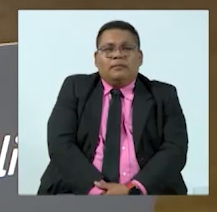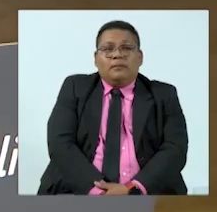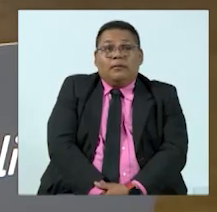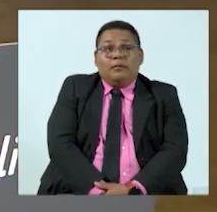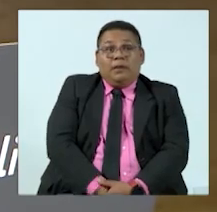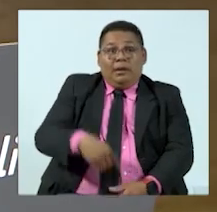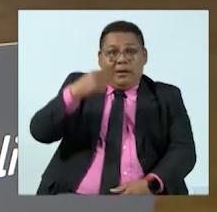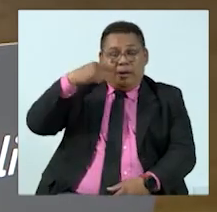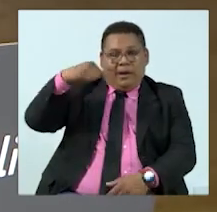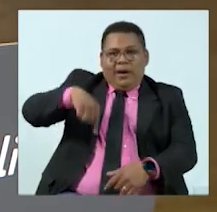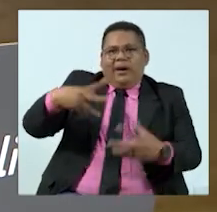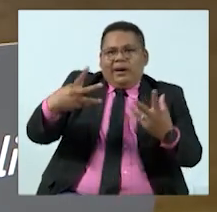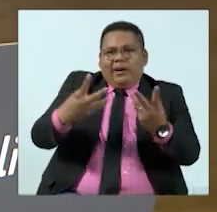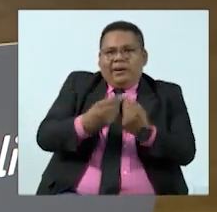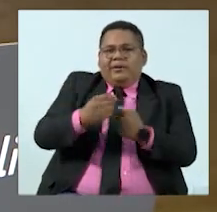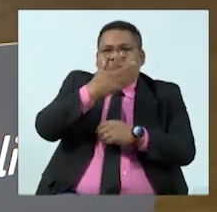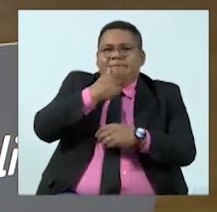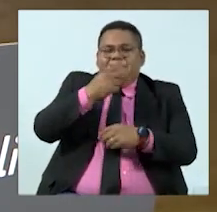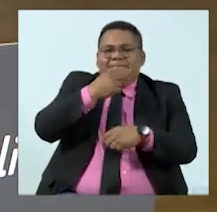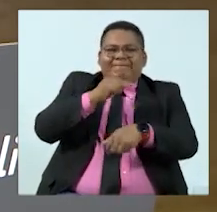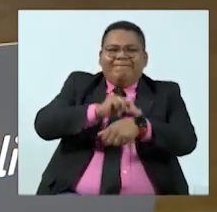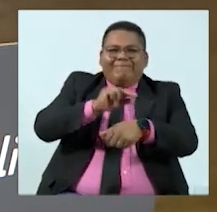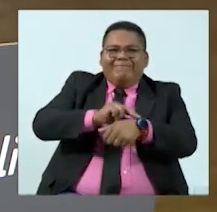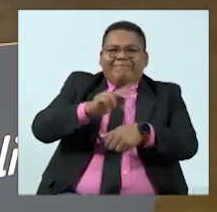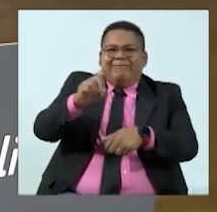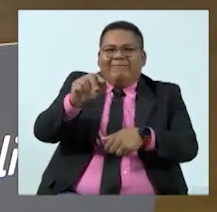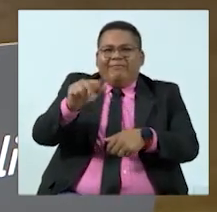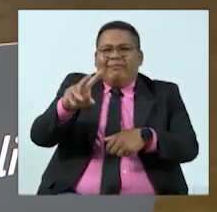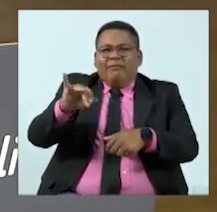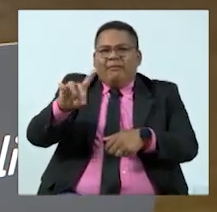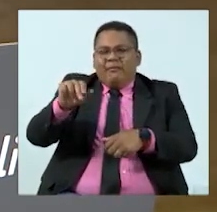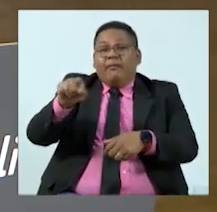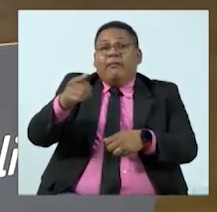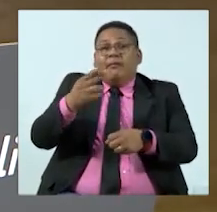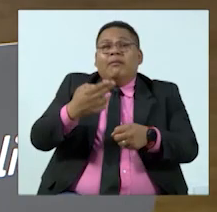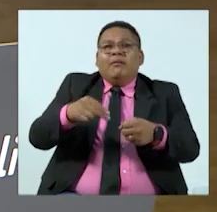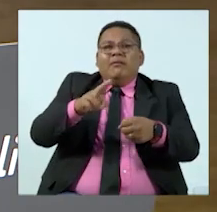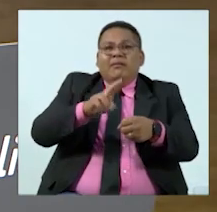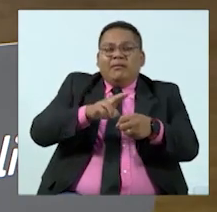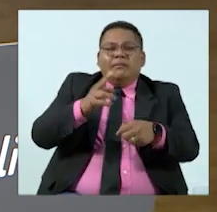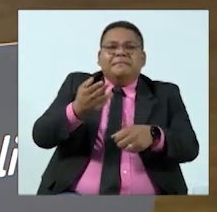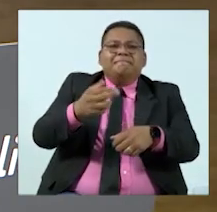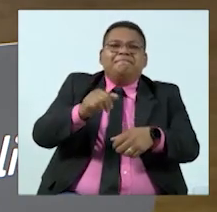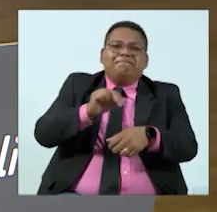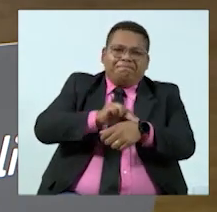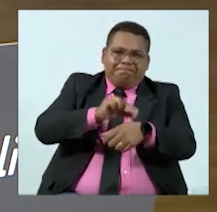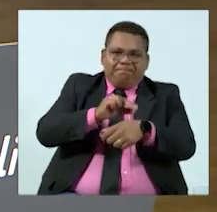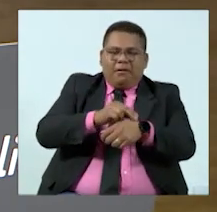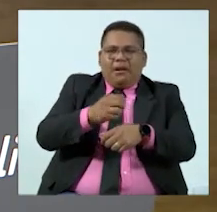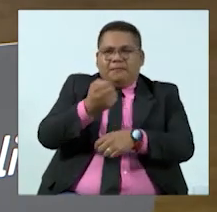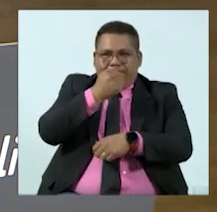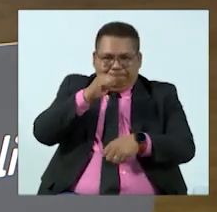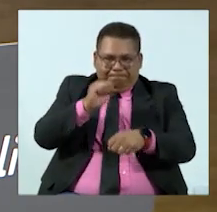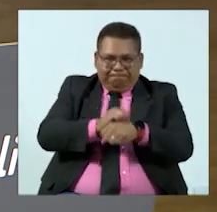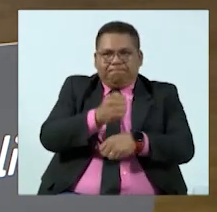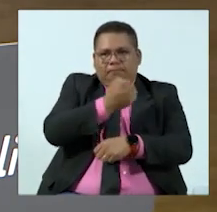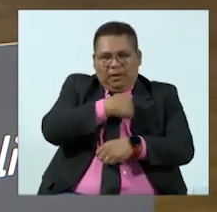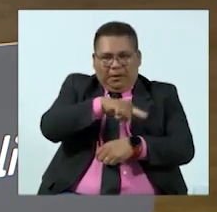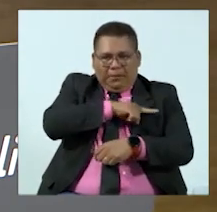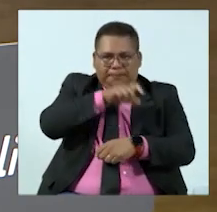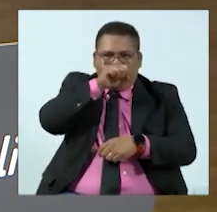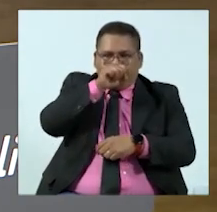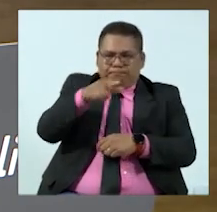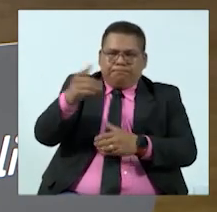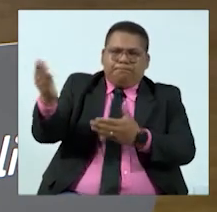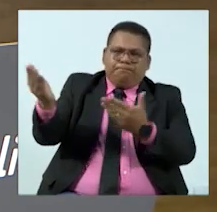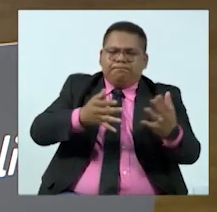y aquí con usted el drct David Paz cabrales Él es médico adscrito a políticas públicas de la secretaría de salud Jalisco y le viene a